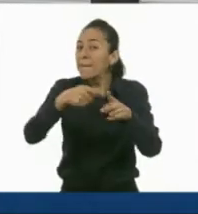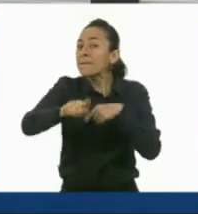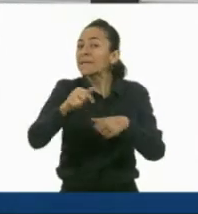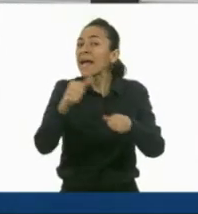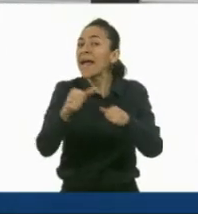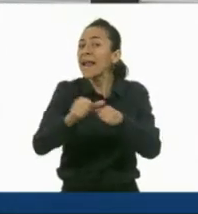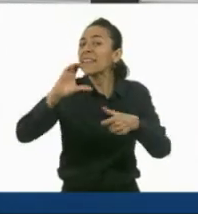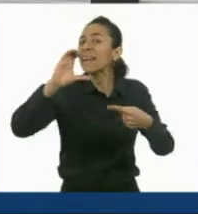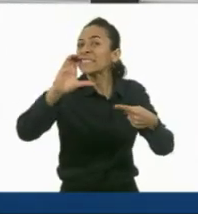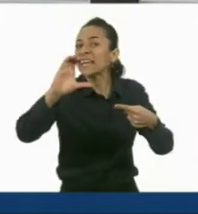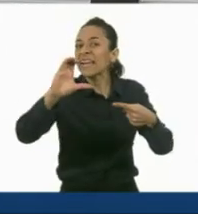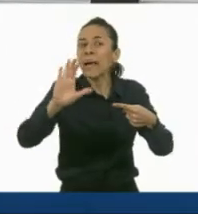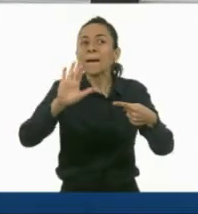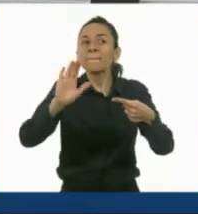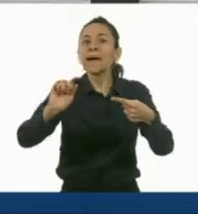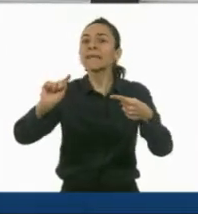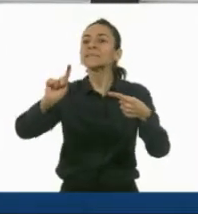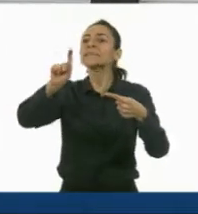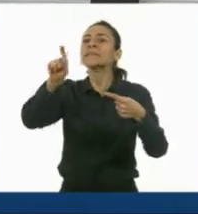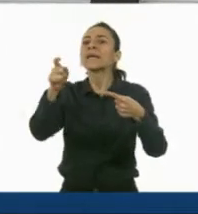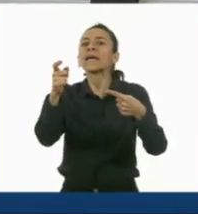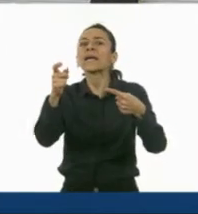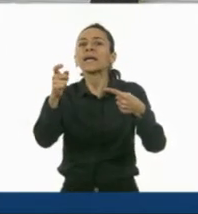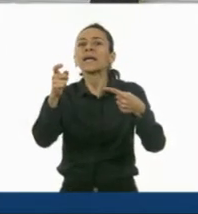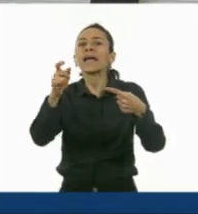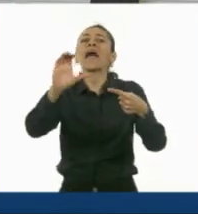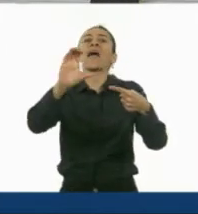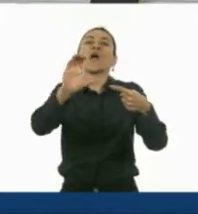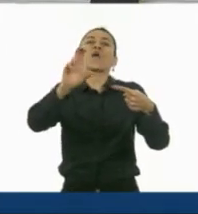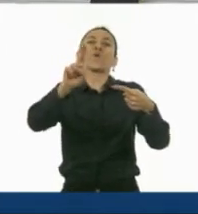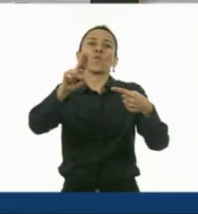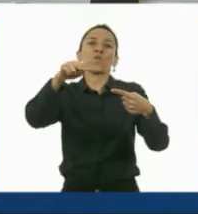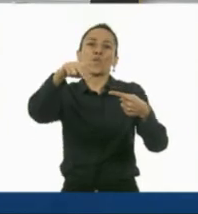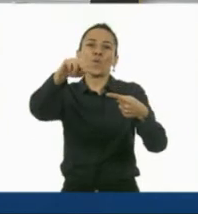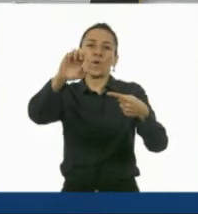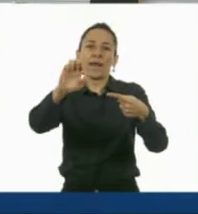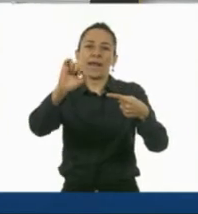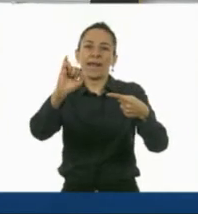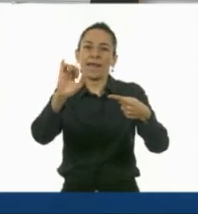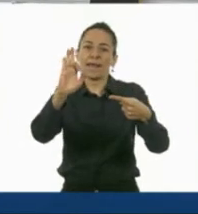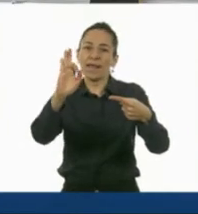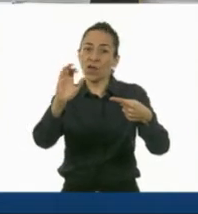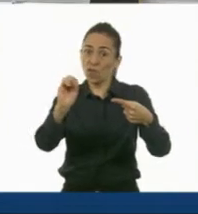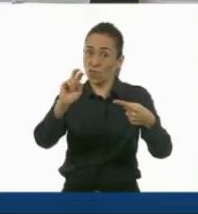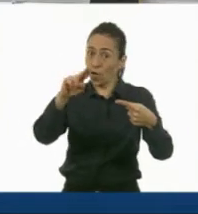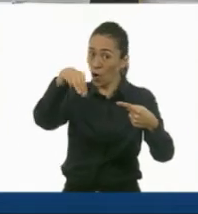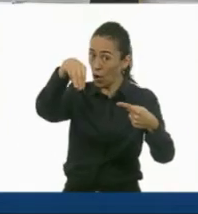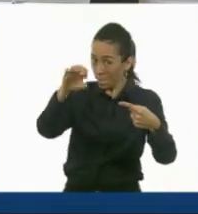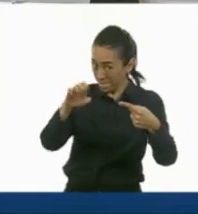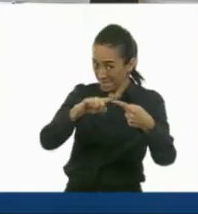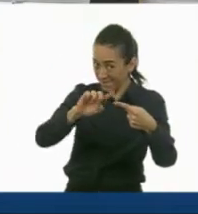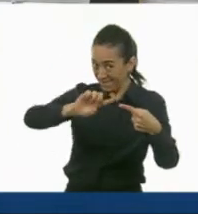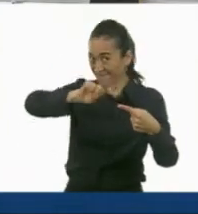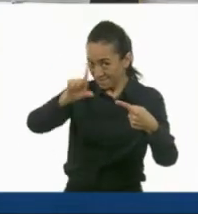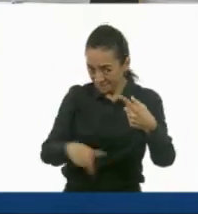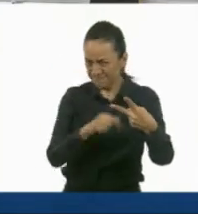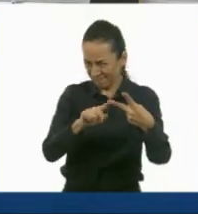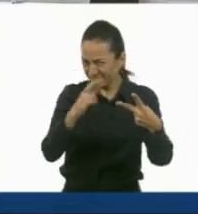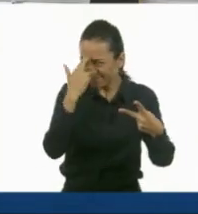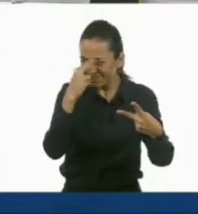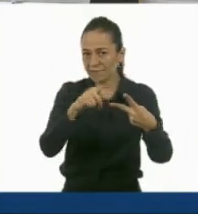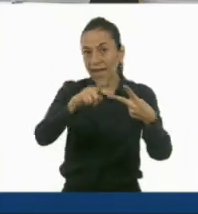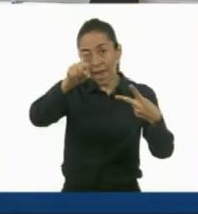cuña. Se llamaba cuneiforme. Después, si lo recuerdan, vimos que en Egipto